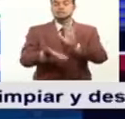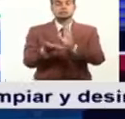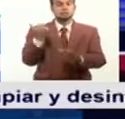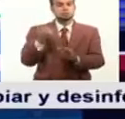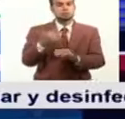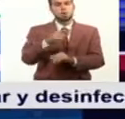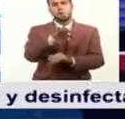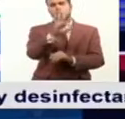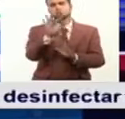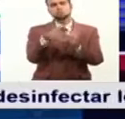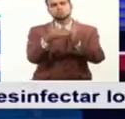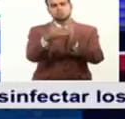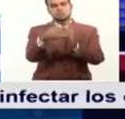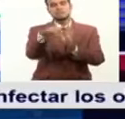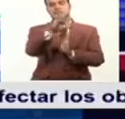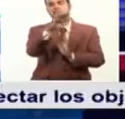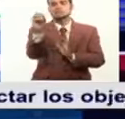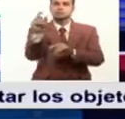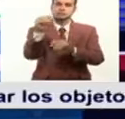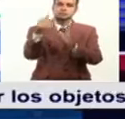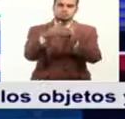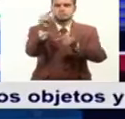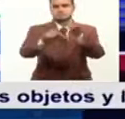8.700.000 vidas. Alrededor de